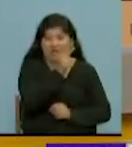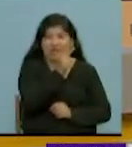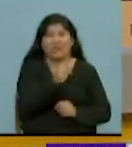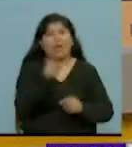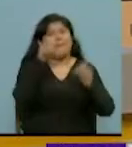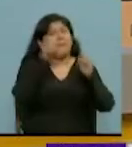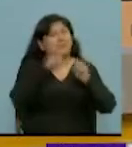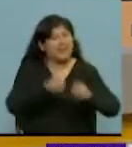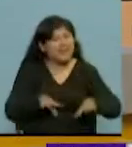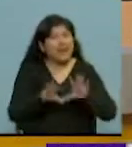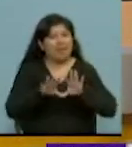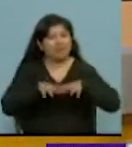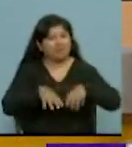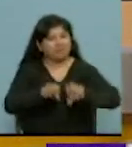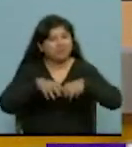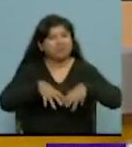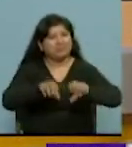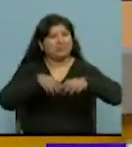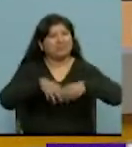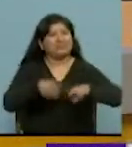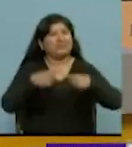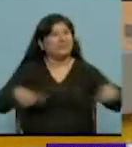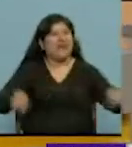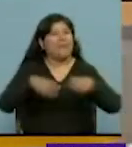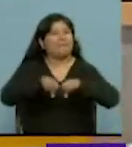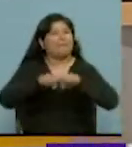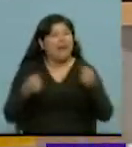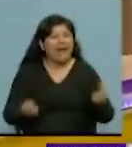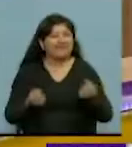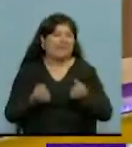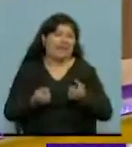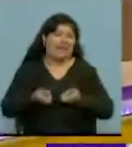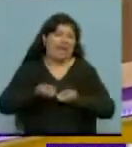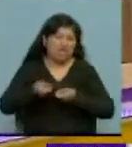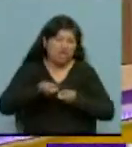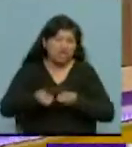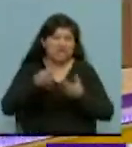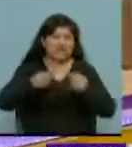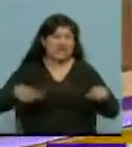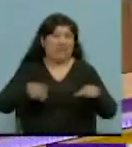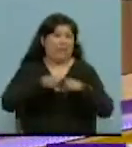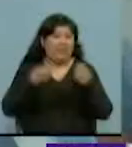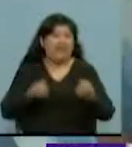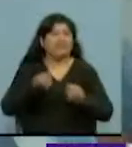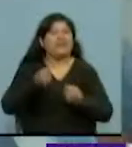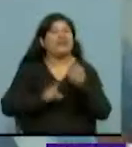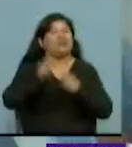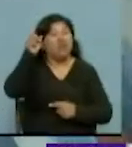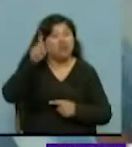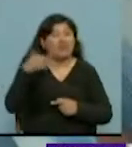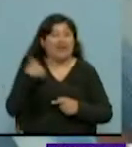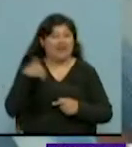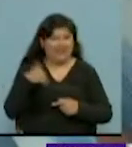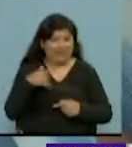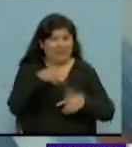tortillas rellenas típicas del norte argentino. Mariana, ¿cuál es la idea de estos chicos? Bueno, ellos necesitan venir acá a